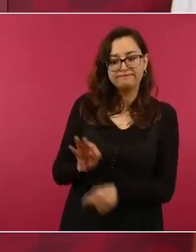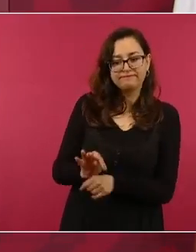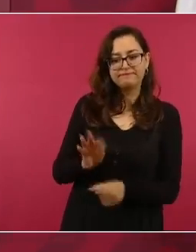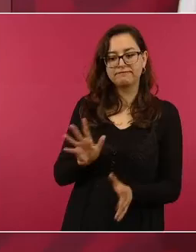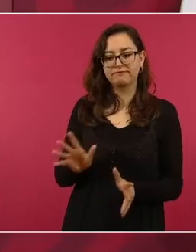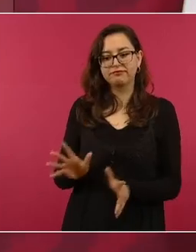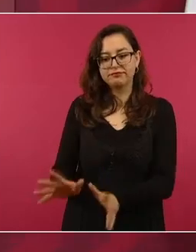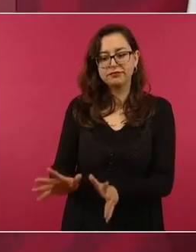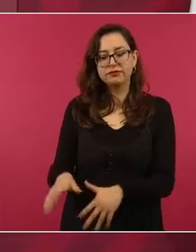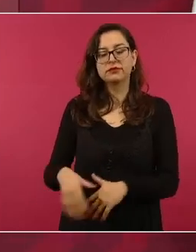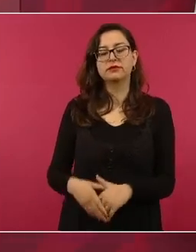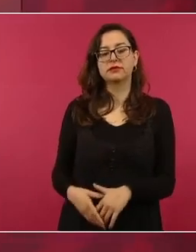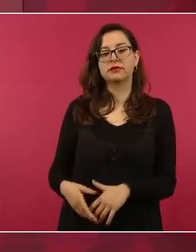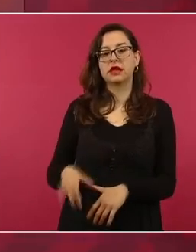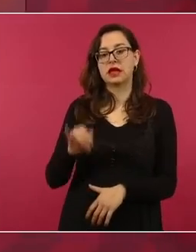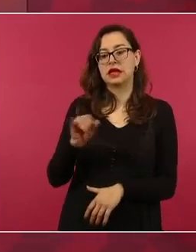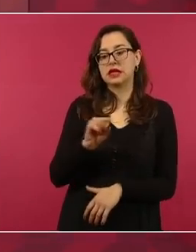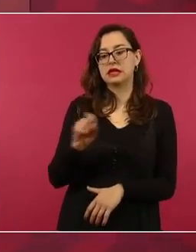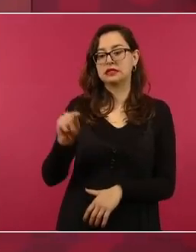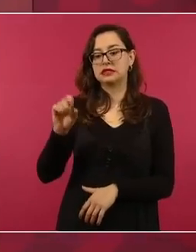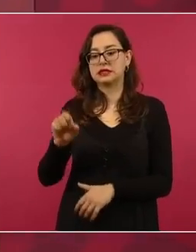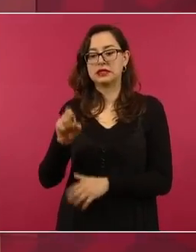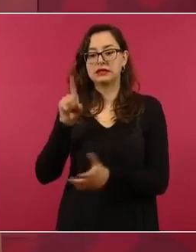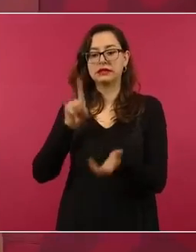como director del ISSSTE.